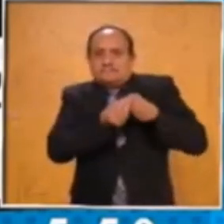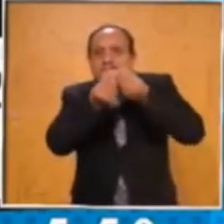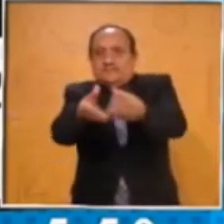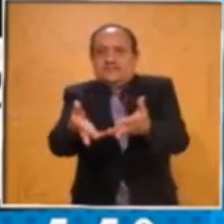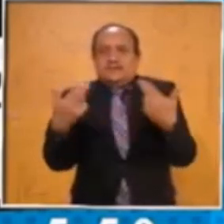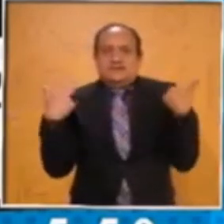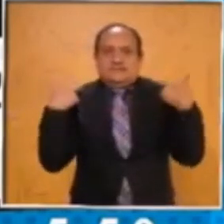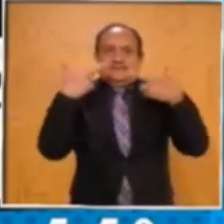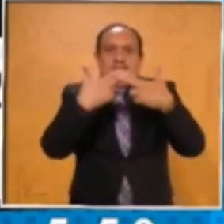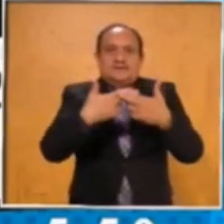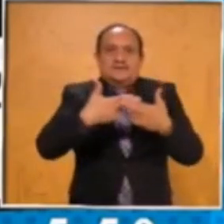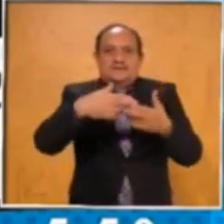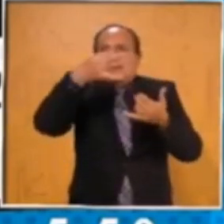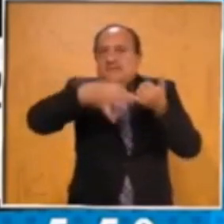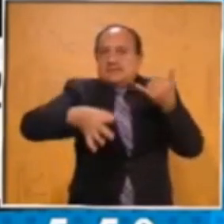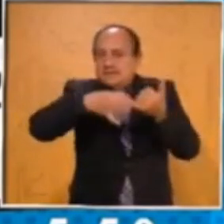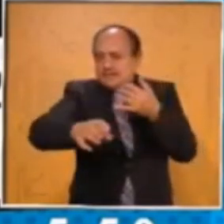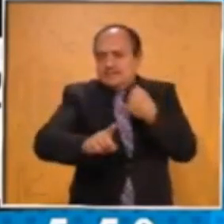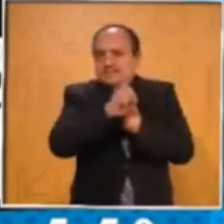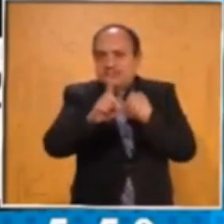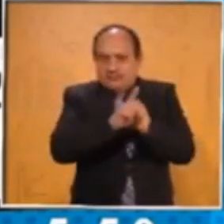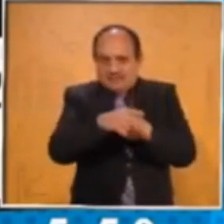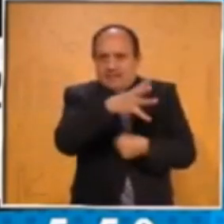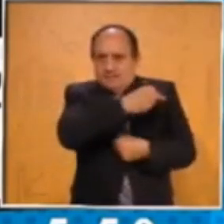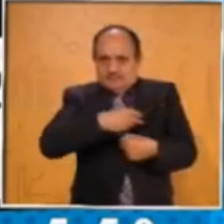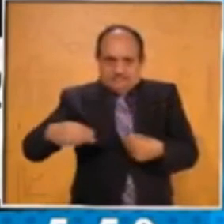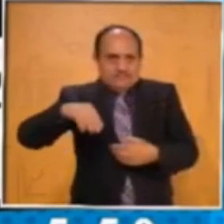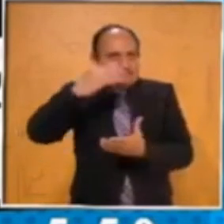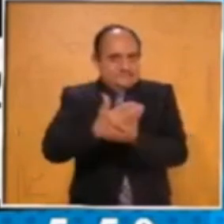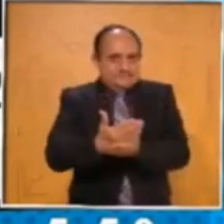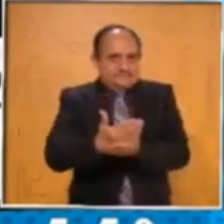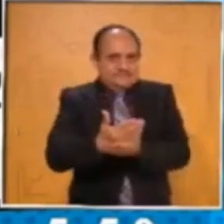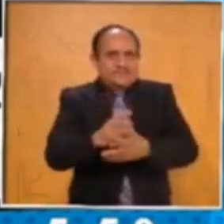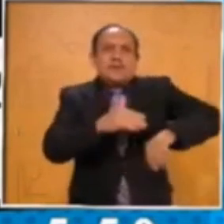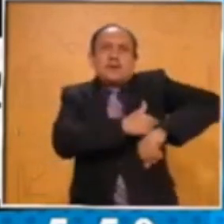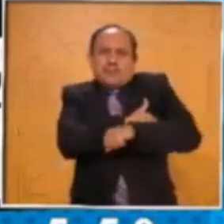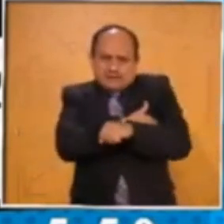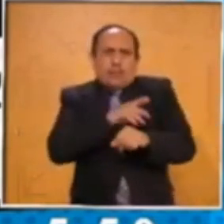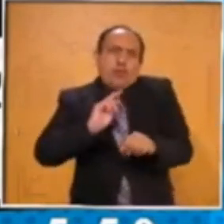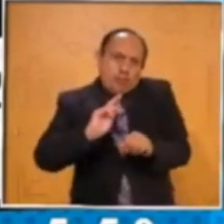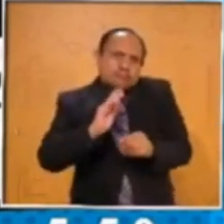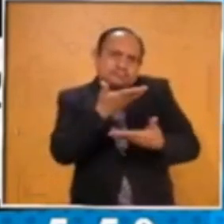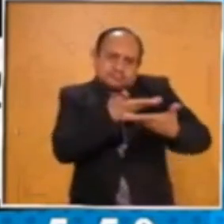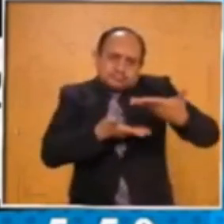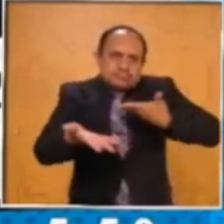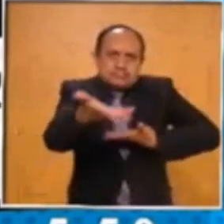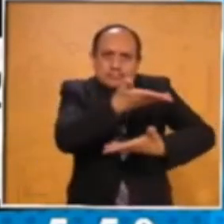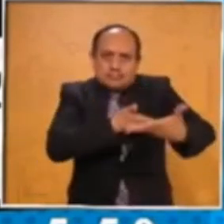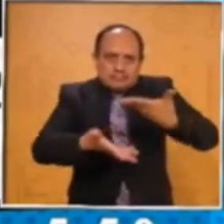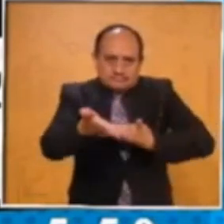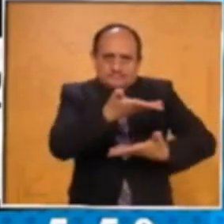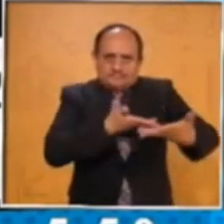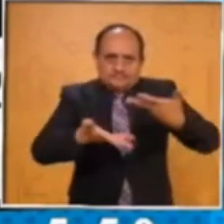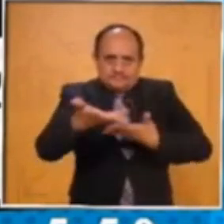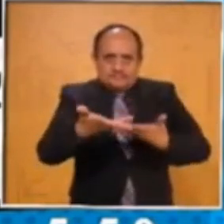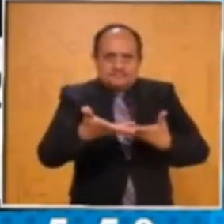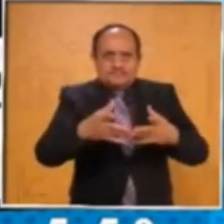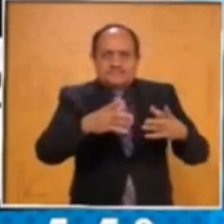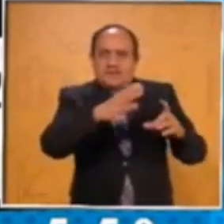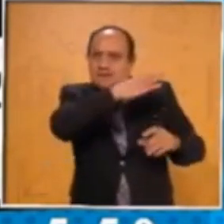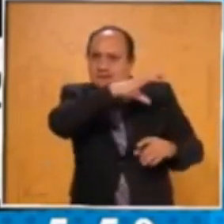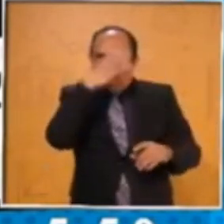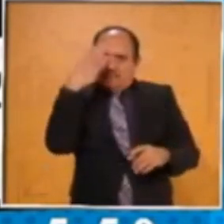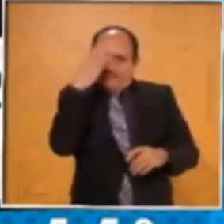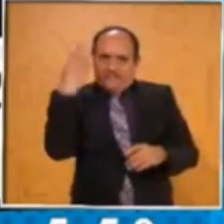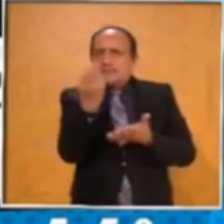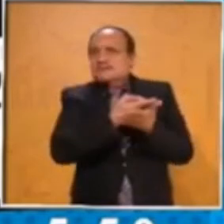profe al terminar la contingencia, muchachos. Muy importante. Guárdalo, lo puedes compartir. Te puedes ayudar con fotografías,